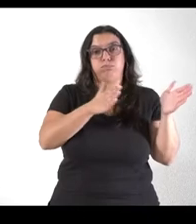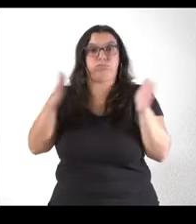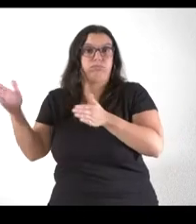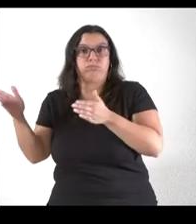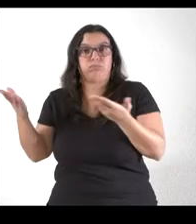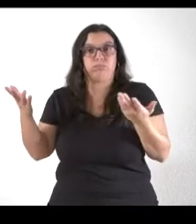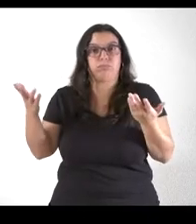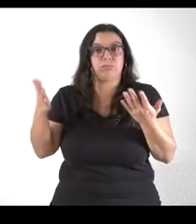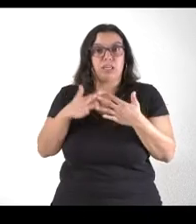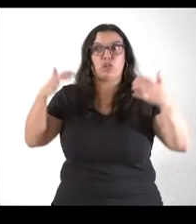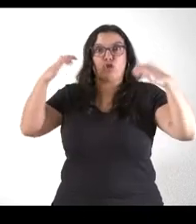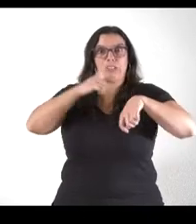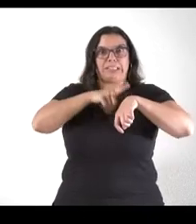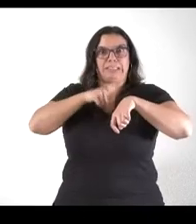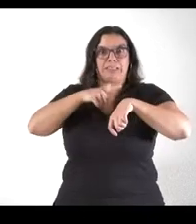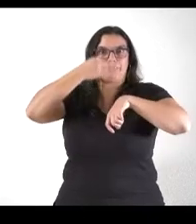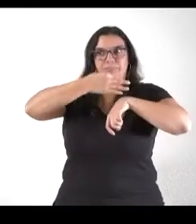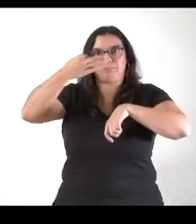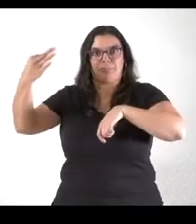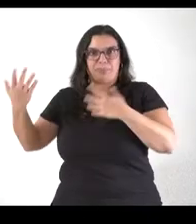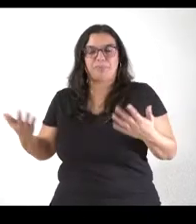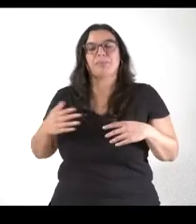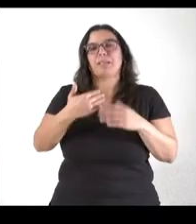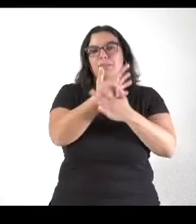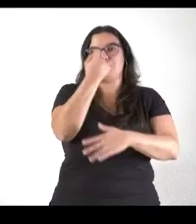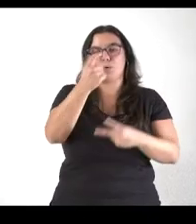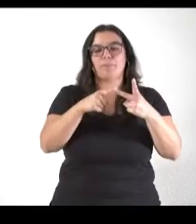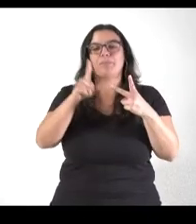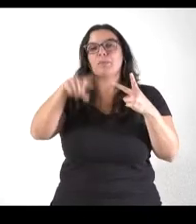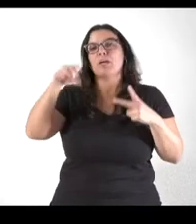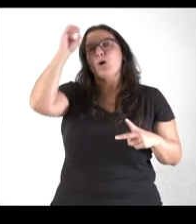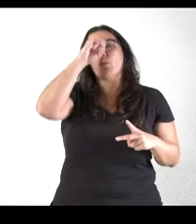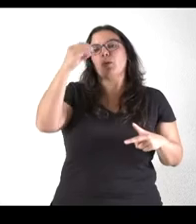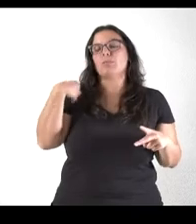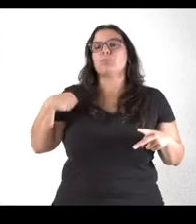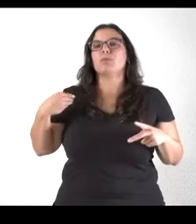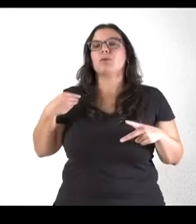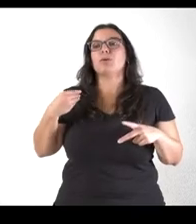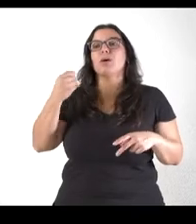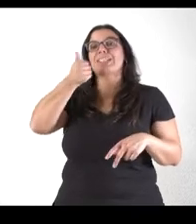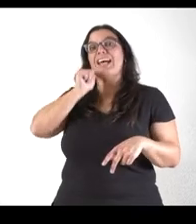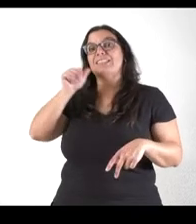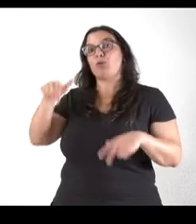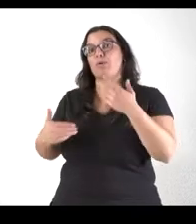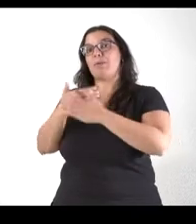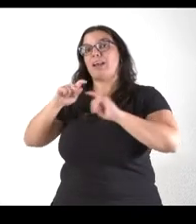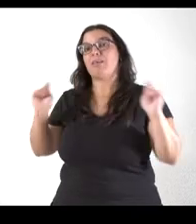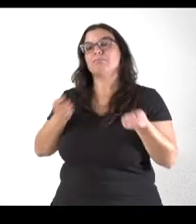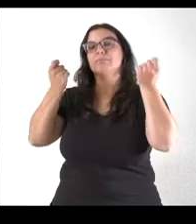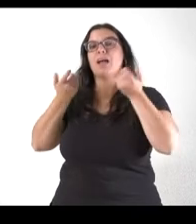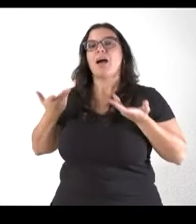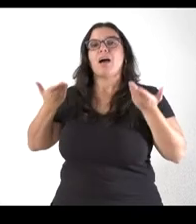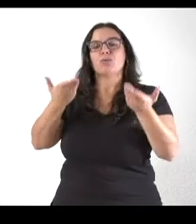las Cortes que nos explique un poco esto luego quería saber su opinión sobre las ayudas que ha anunciado Pedro Sánchez Esta mañana para